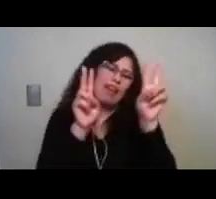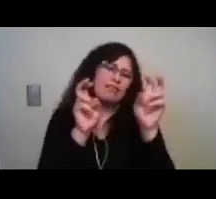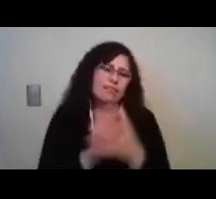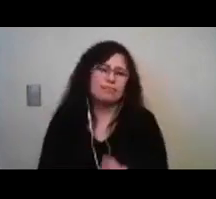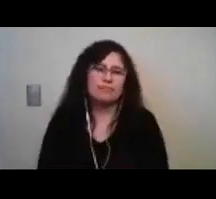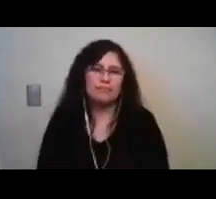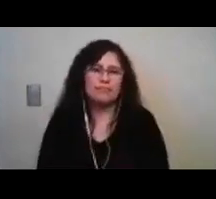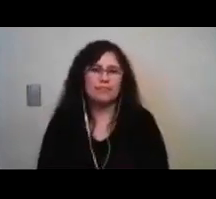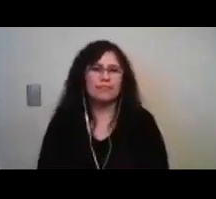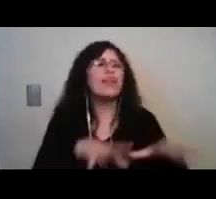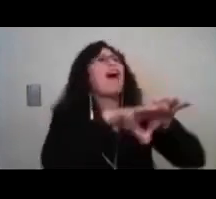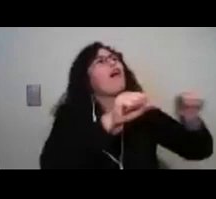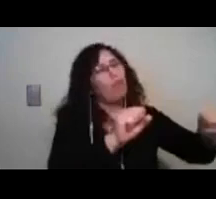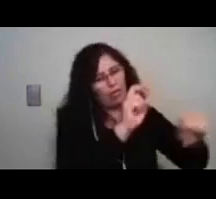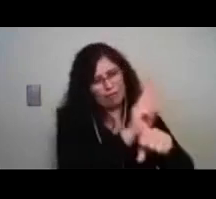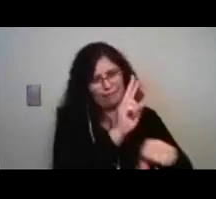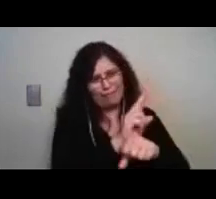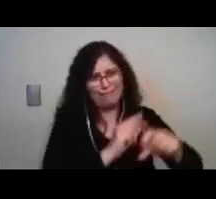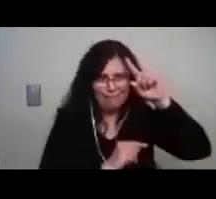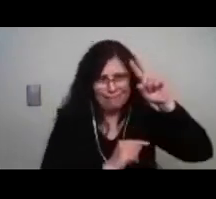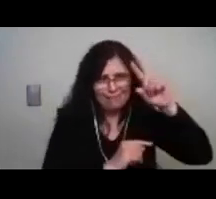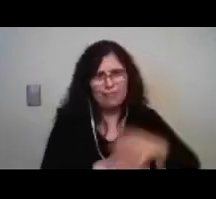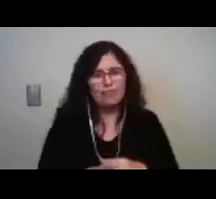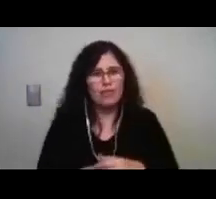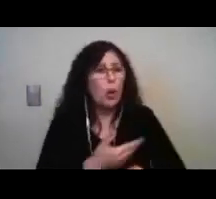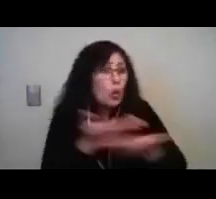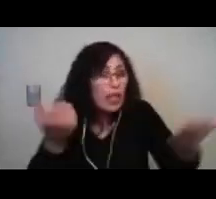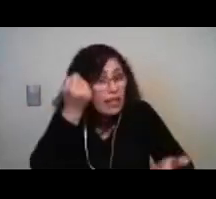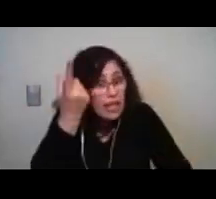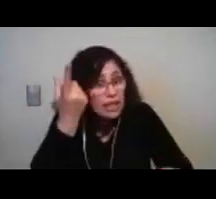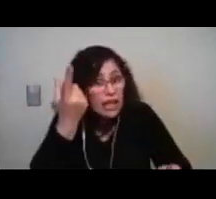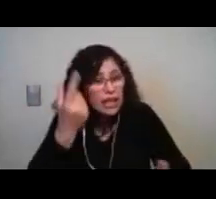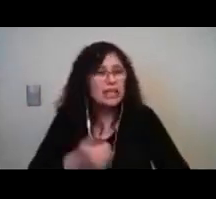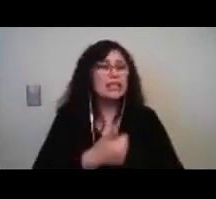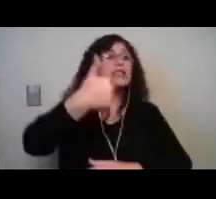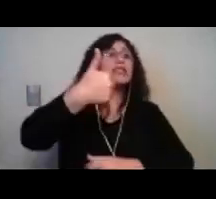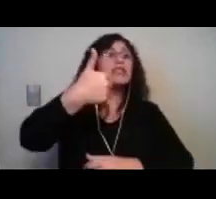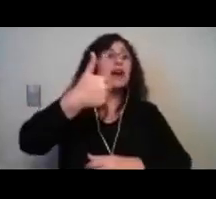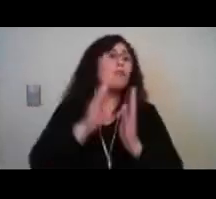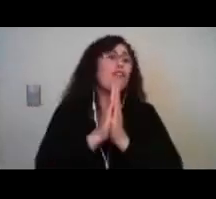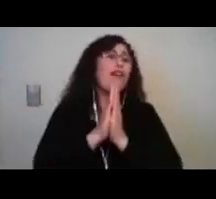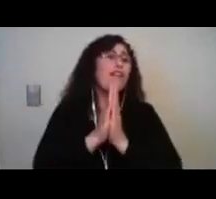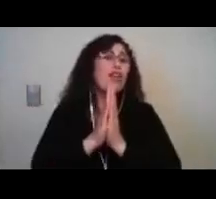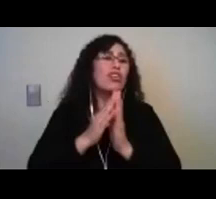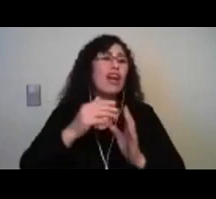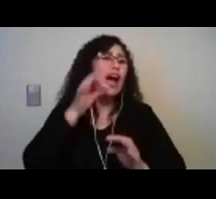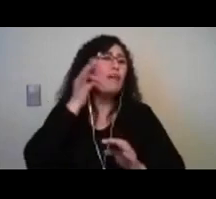De acuerdo, profe. Si todos entendieron, me dan un like y yo voy a quedar feliz esta